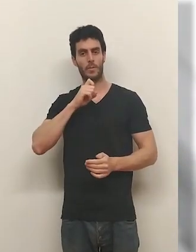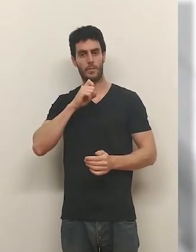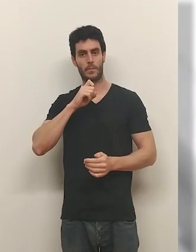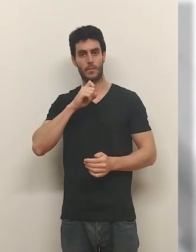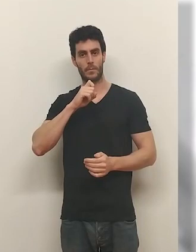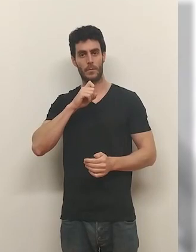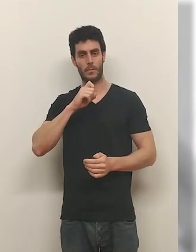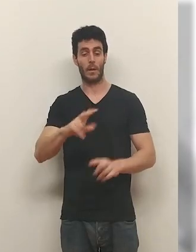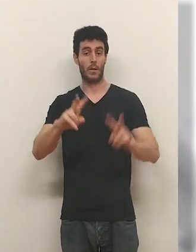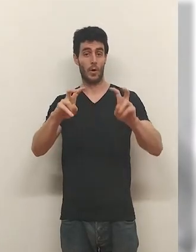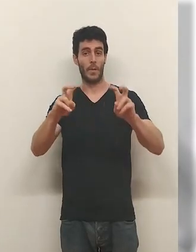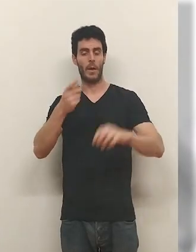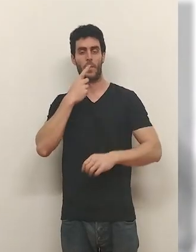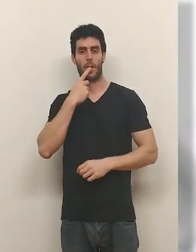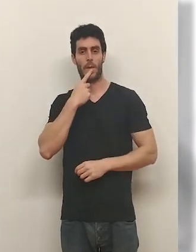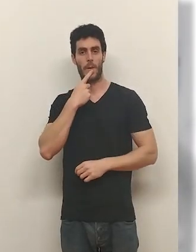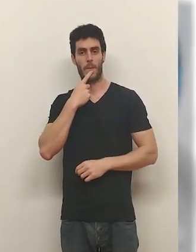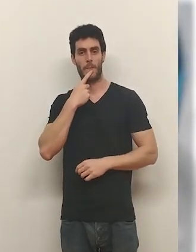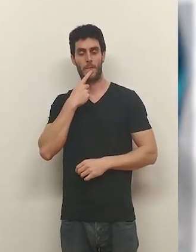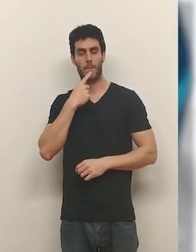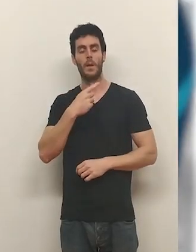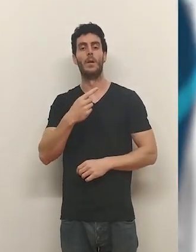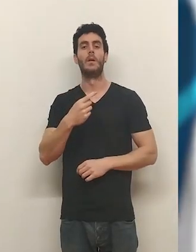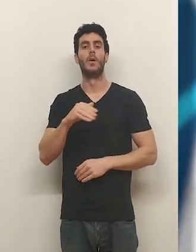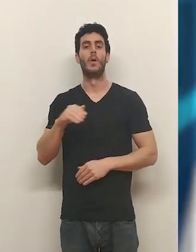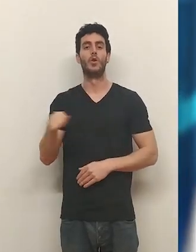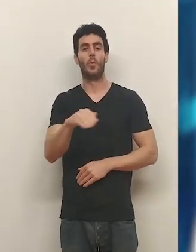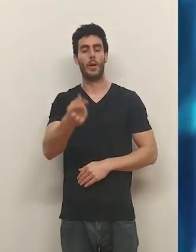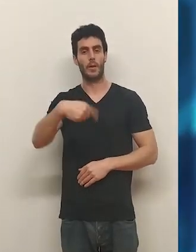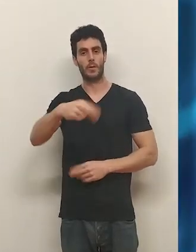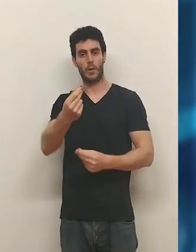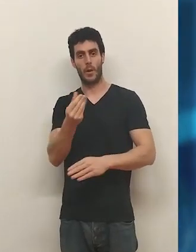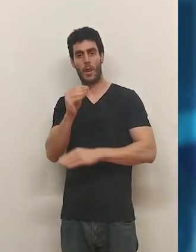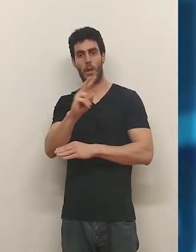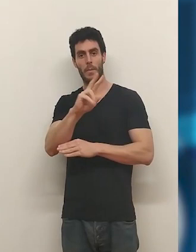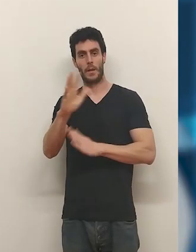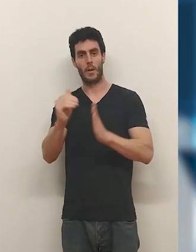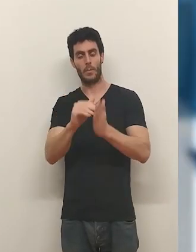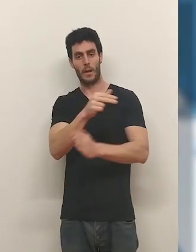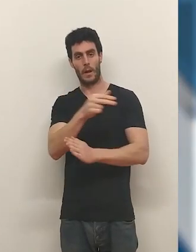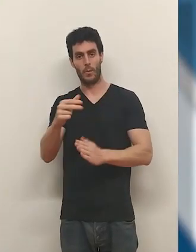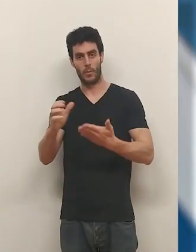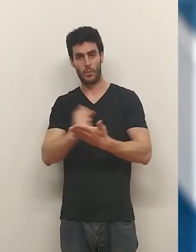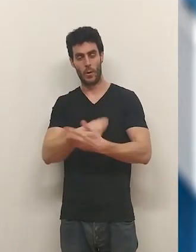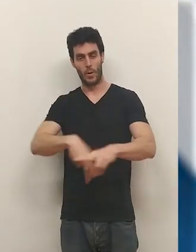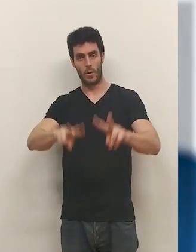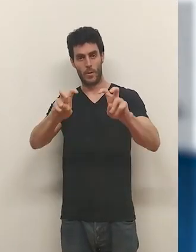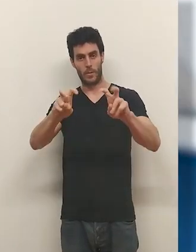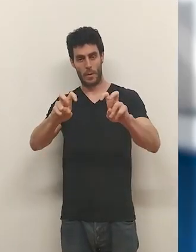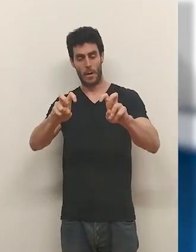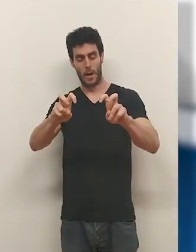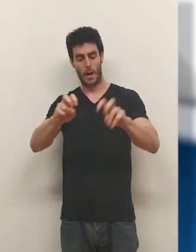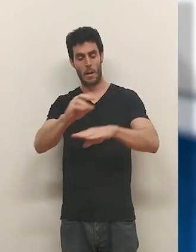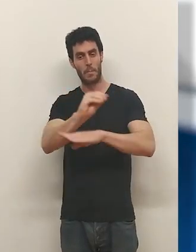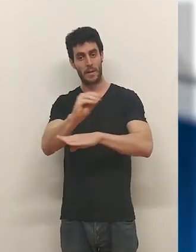como novedad decirle que los toboganes hemos invertido 25.000 euros en todo lo que es las